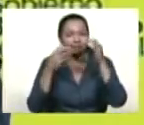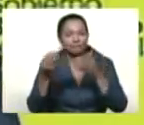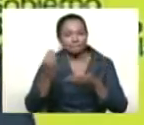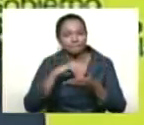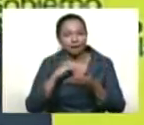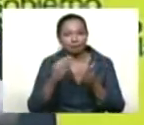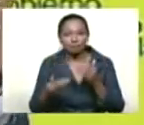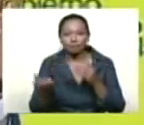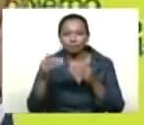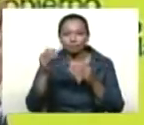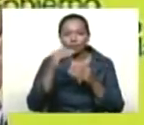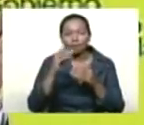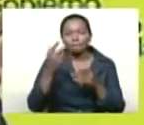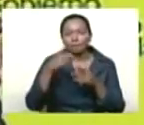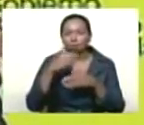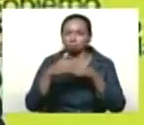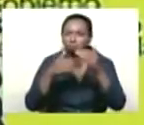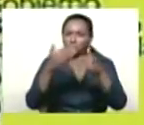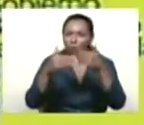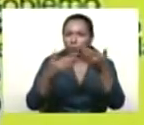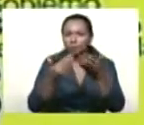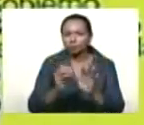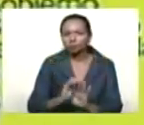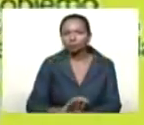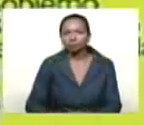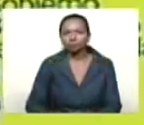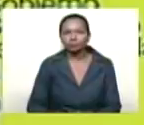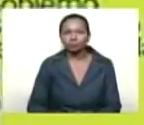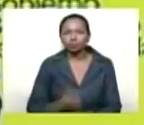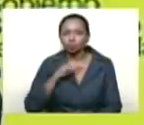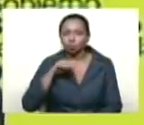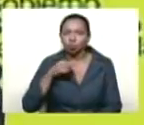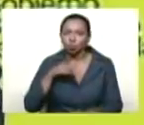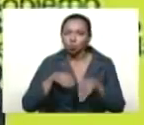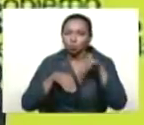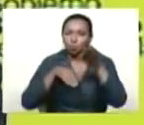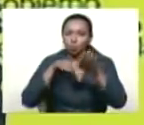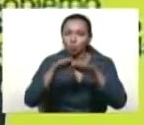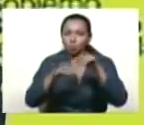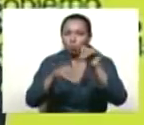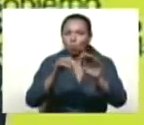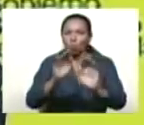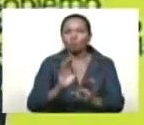surge otro. Pero vamos por partes, vamos paso a paso.